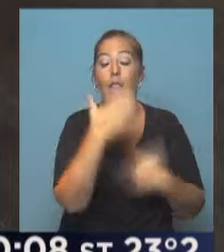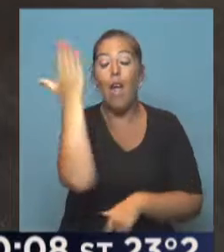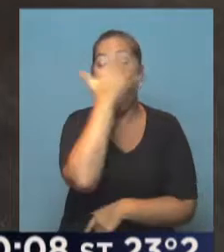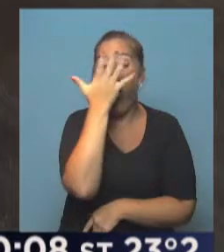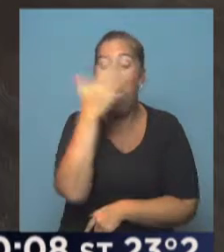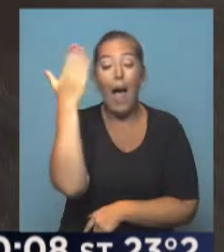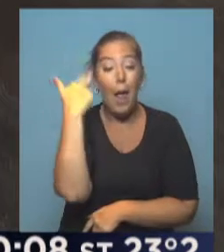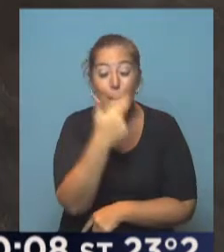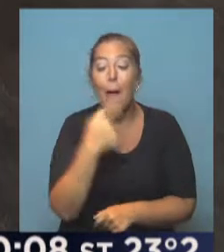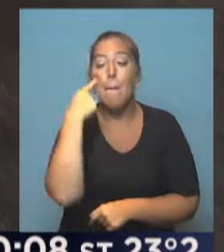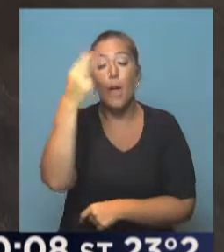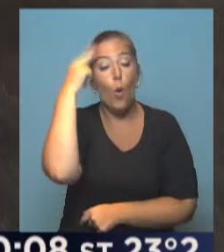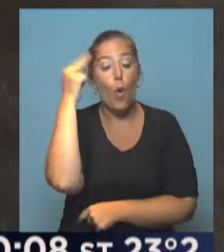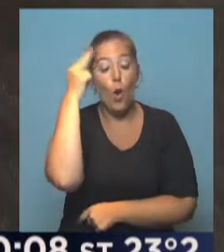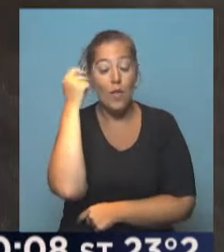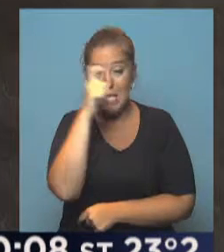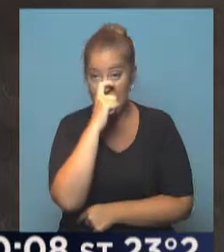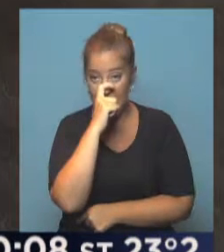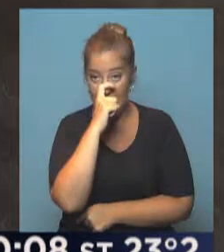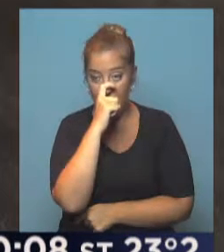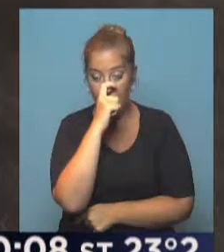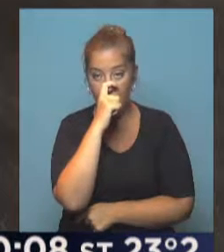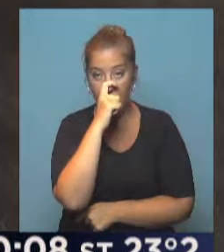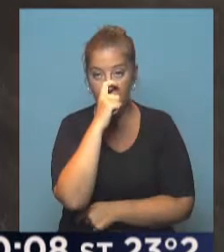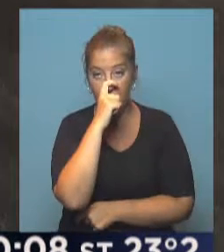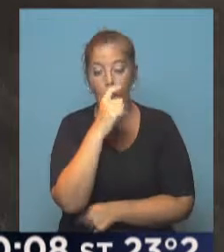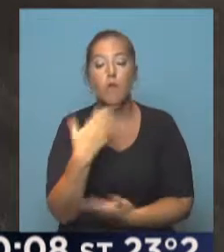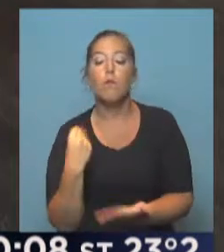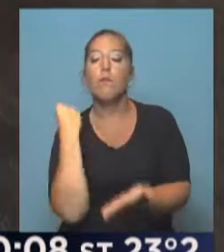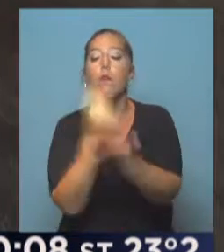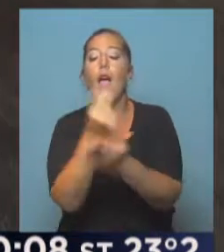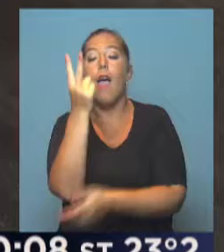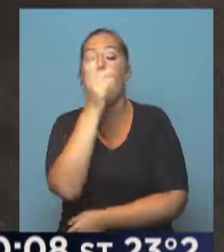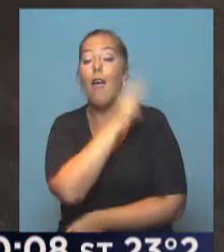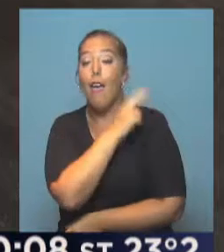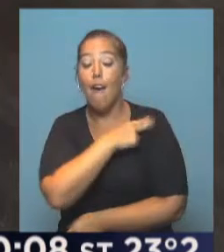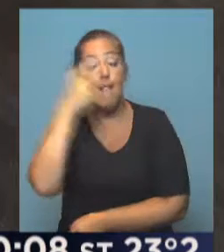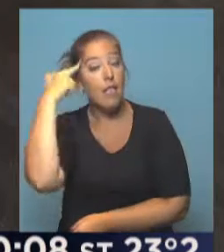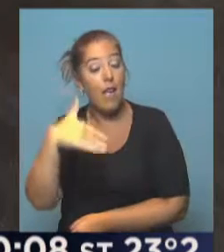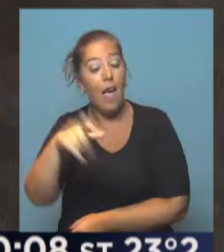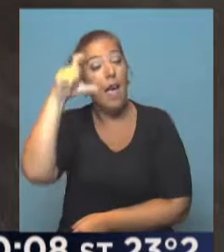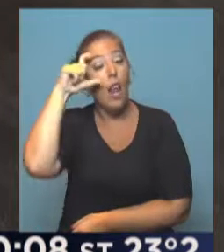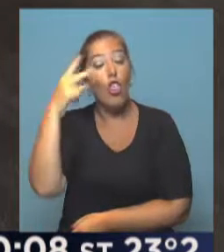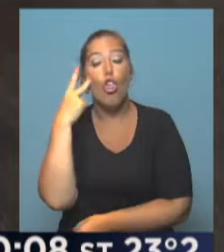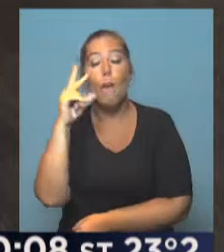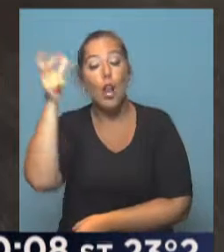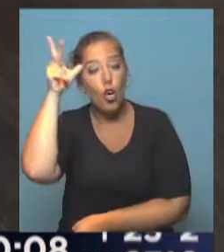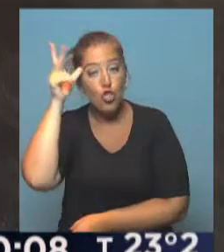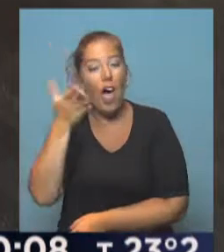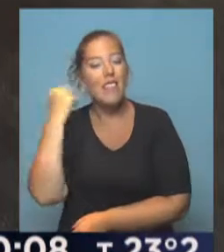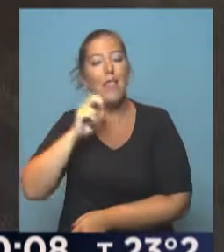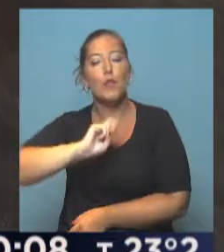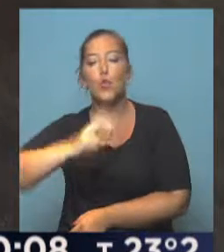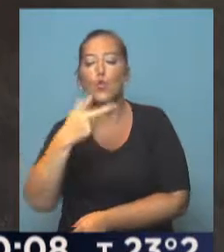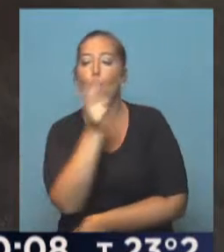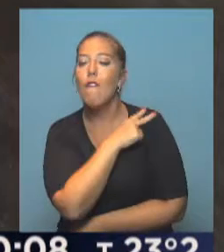Carapintada de 1997. Llegó a jefe de inteligencia en enero del 2008. Antes había sido el subjefe también